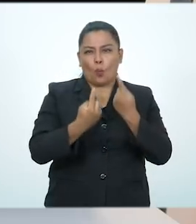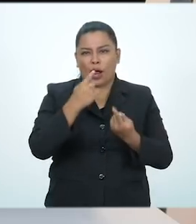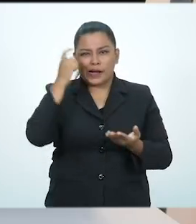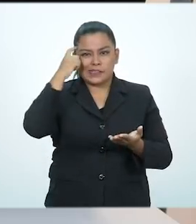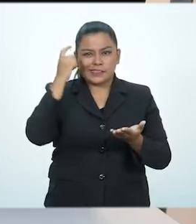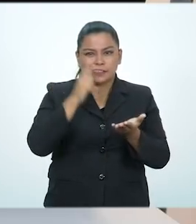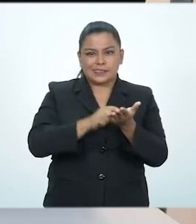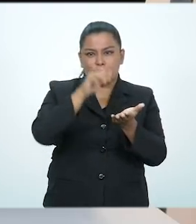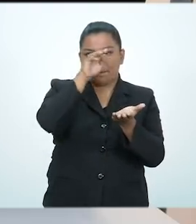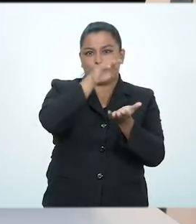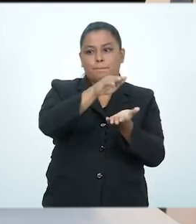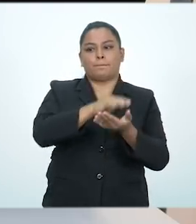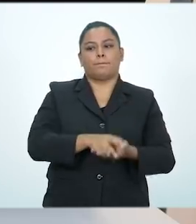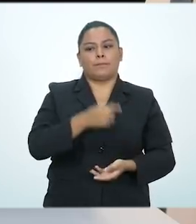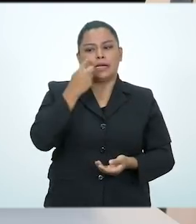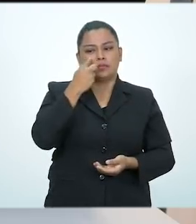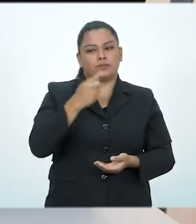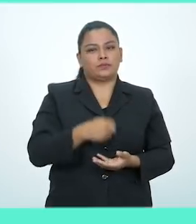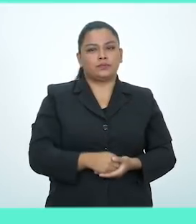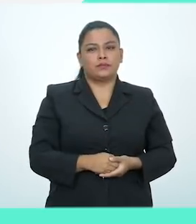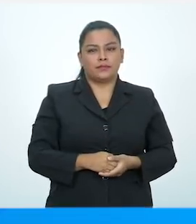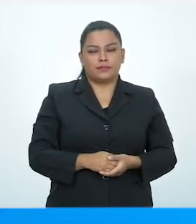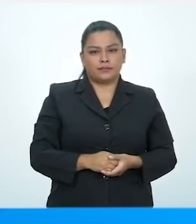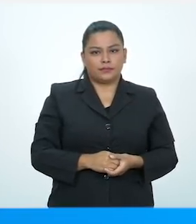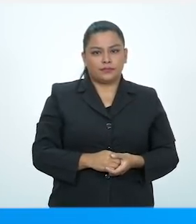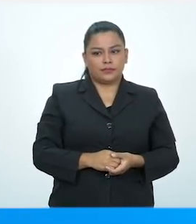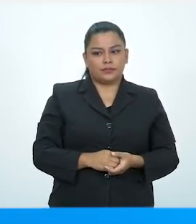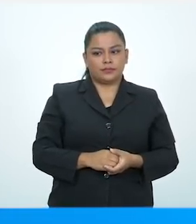de prueba de unidad. Veamos.